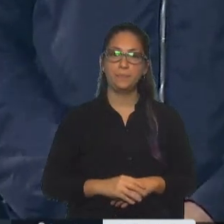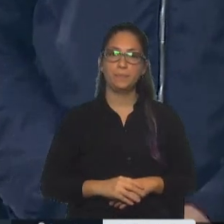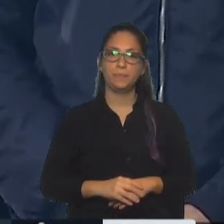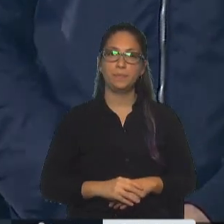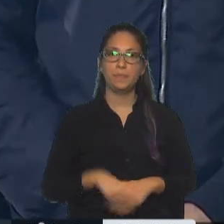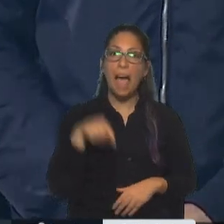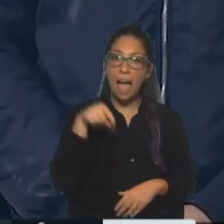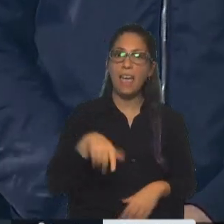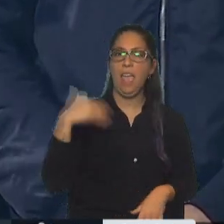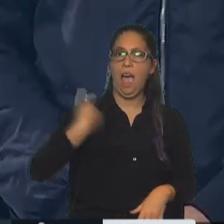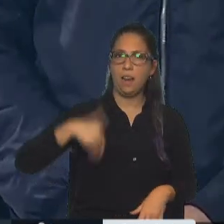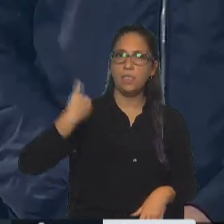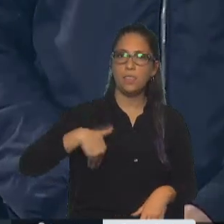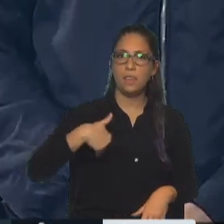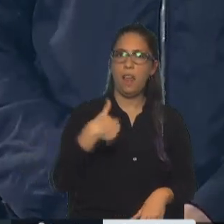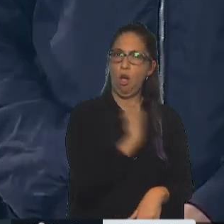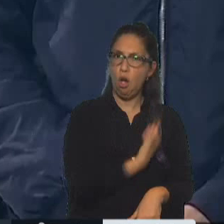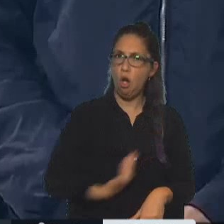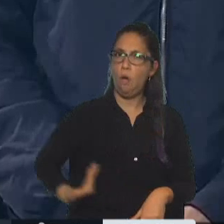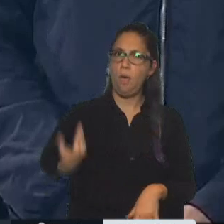cuando la Argentina y su gobierno,